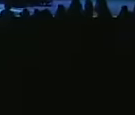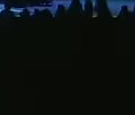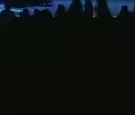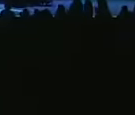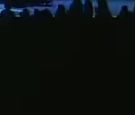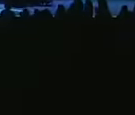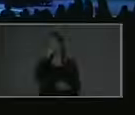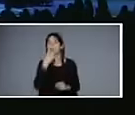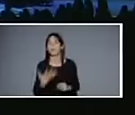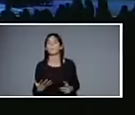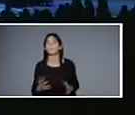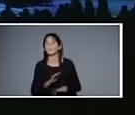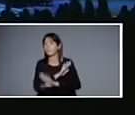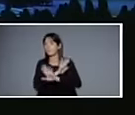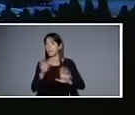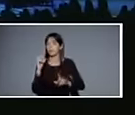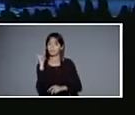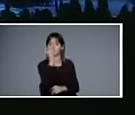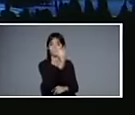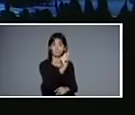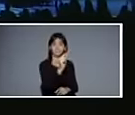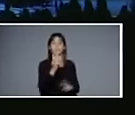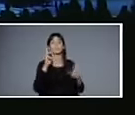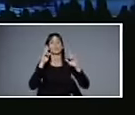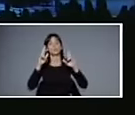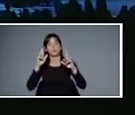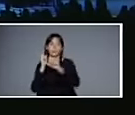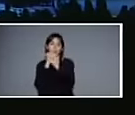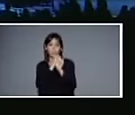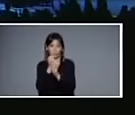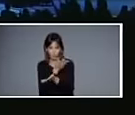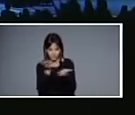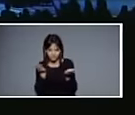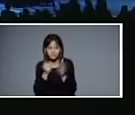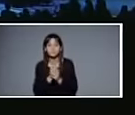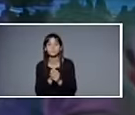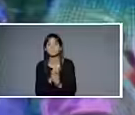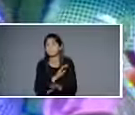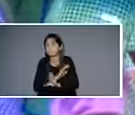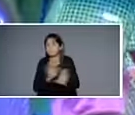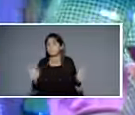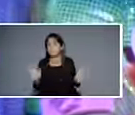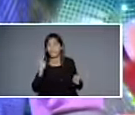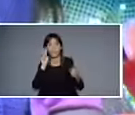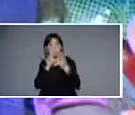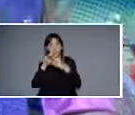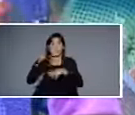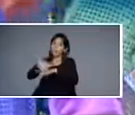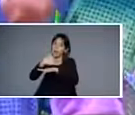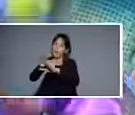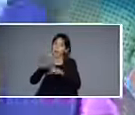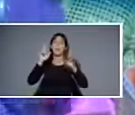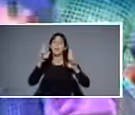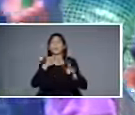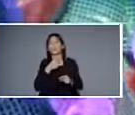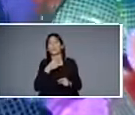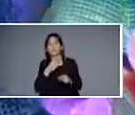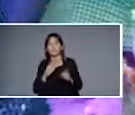Bueno, pues ya nos vamos. Desearle mucha suerte a todas. Y nada, nos vemos en la calle. Espero que les haya